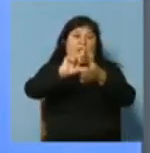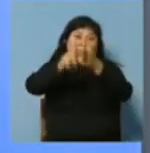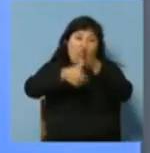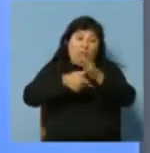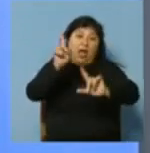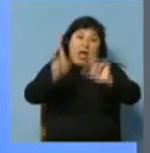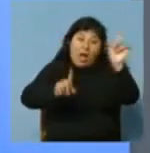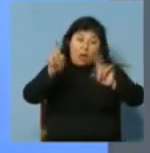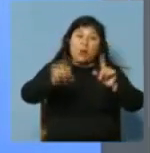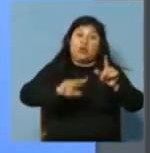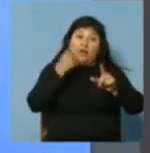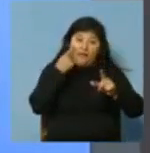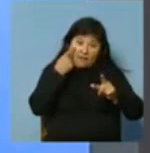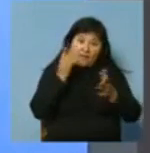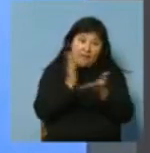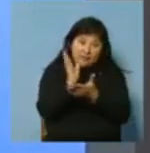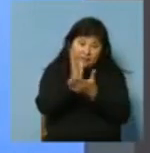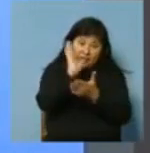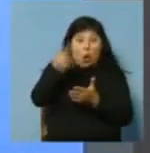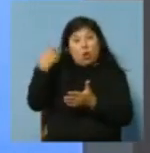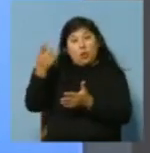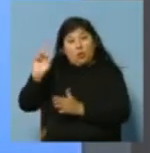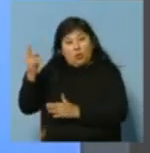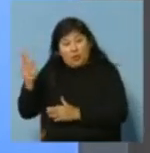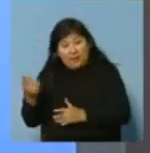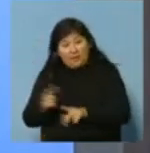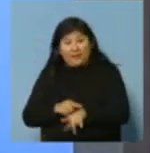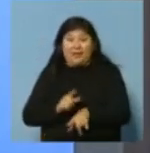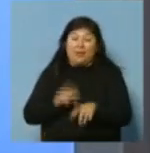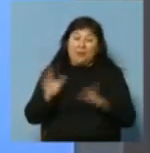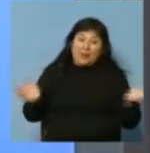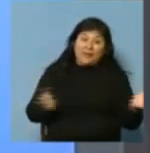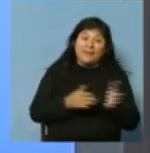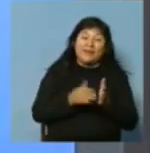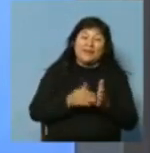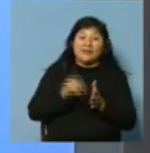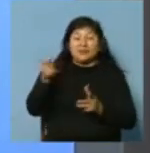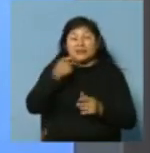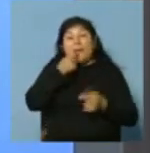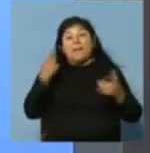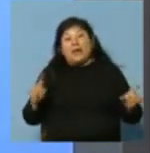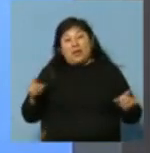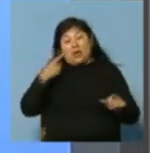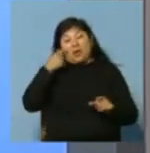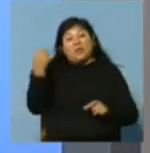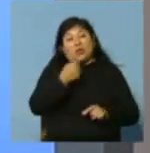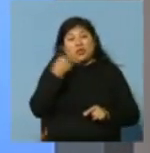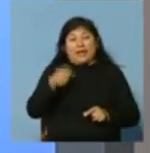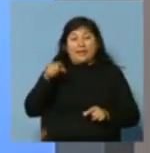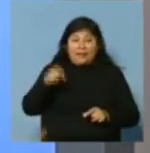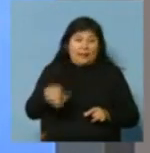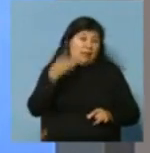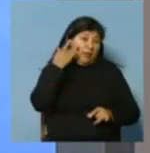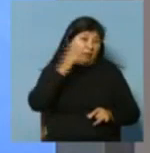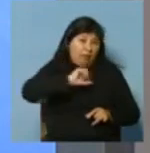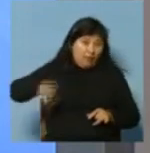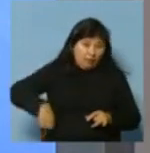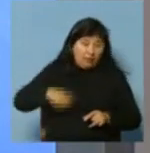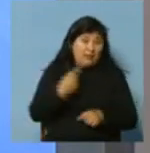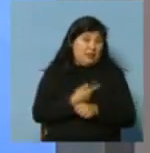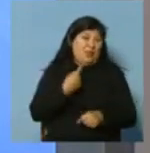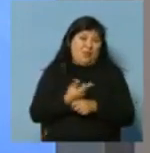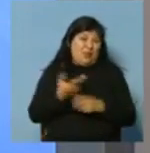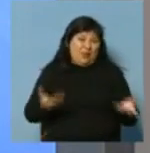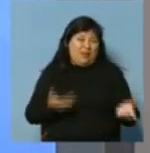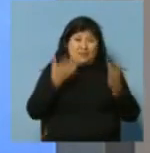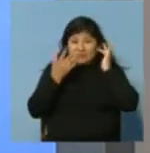de más tiempo por lo tanto de eso ir a mirar para otro lado y no prestar atención en este